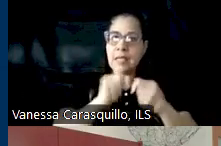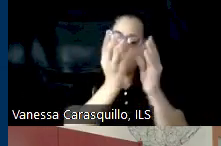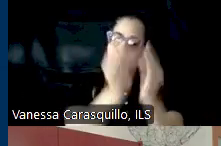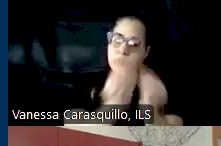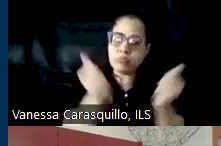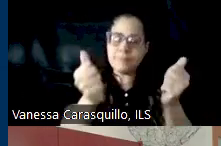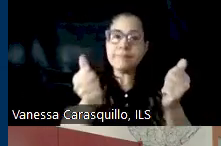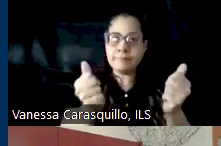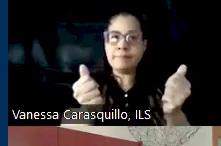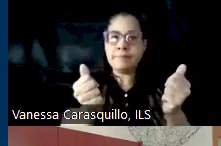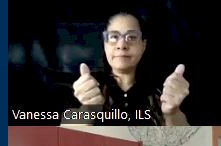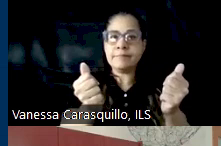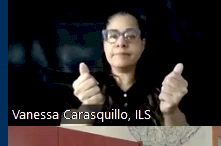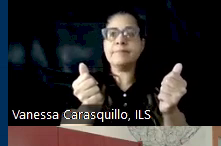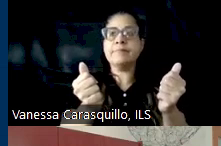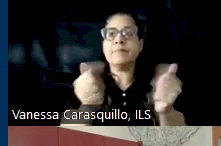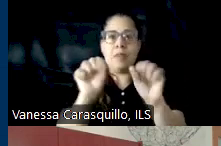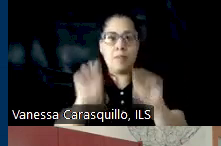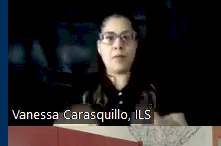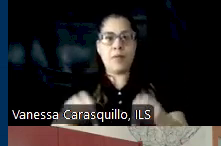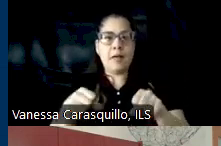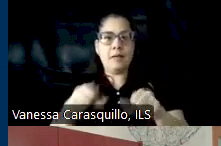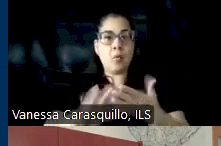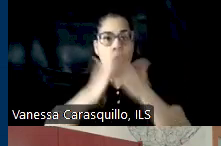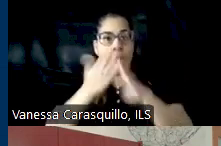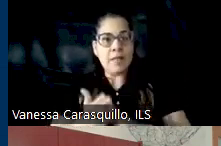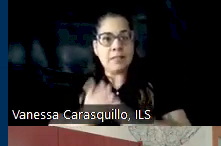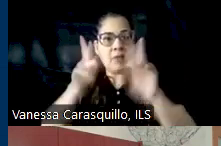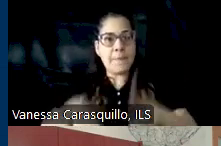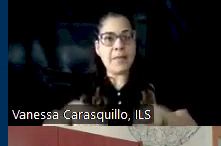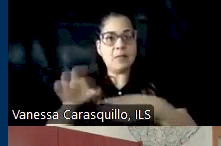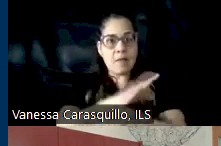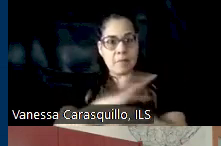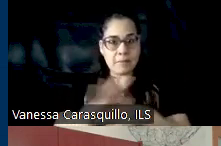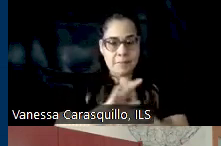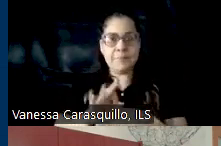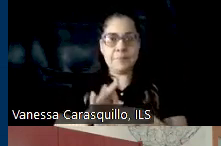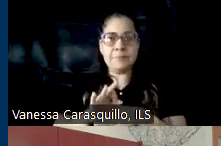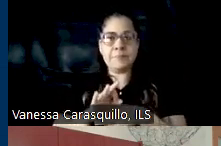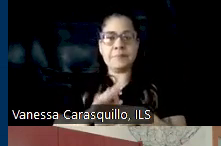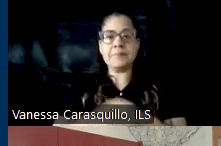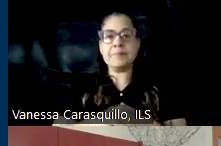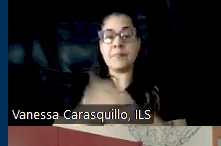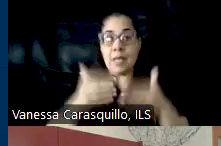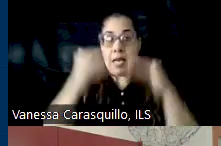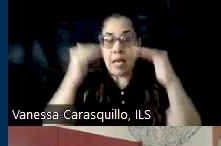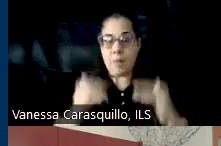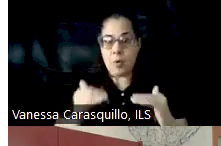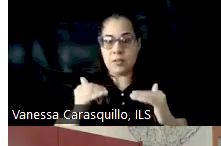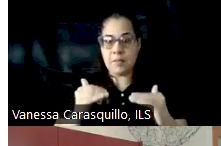poder ser una persona funcional dentro de sus capacidades. En la próxima